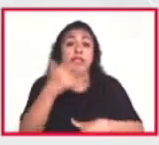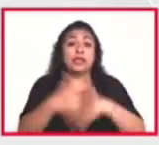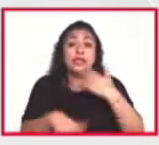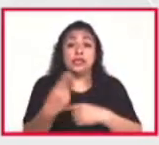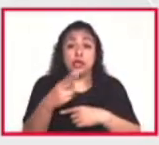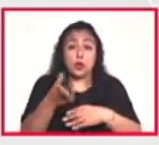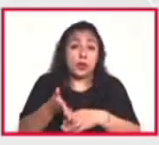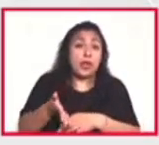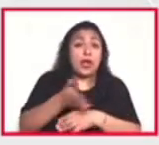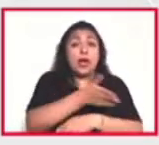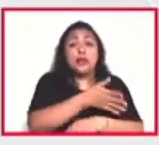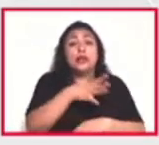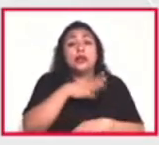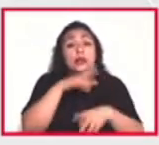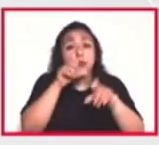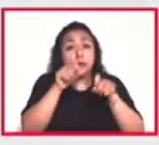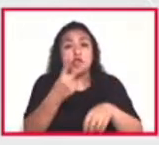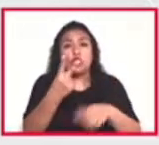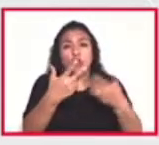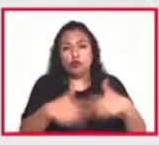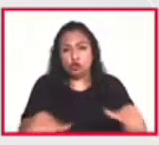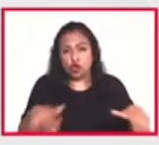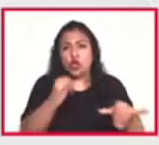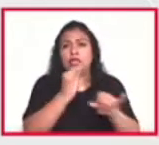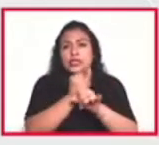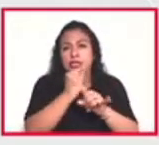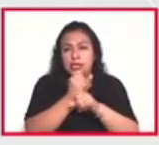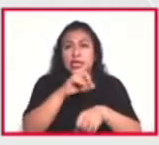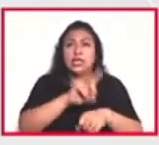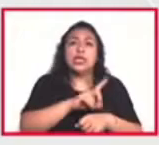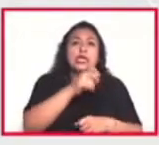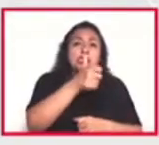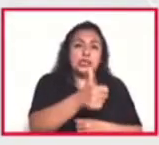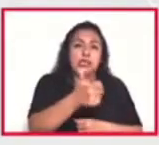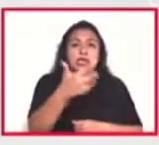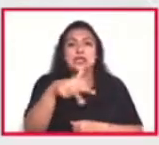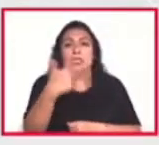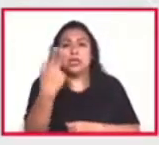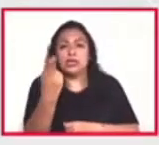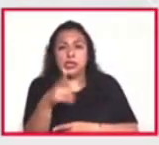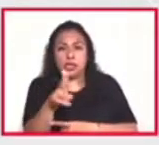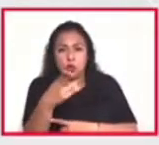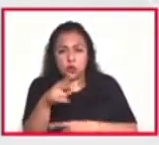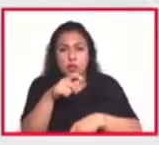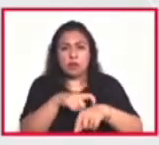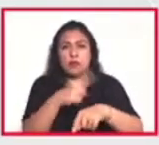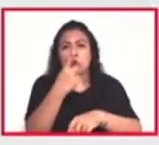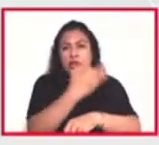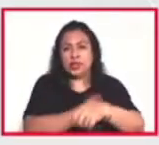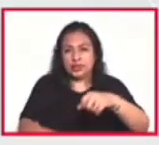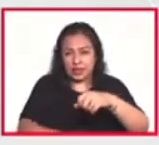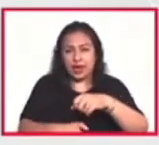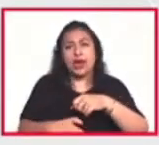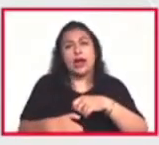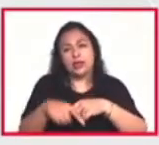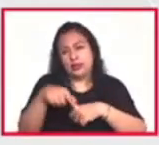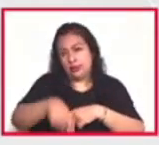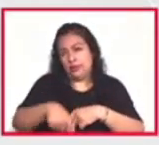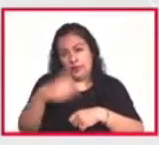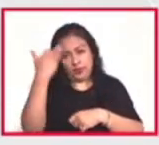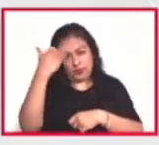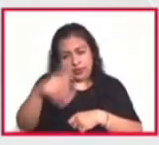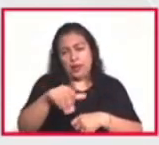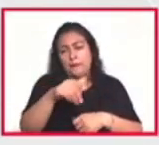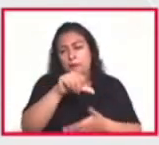antes ofrecerá también dos funciones virtuales los días 6 y 13 de noviembre a la 1 de la tarde, tiempo del centro.